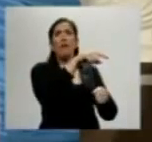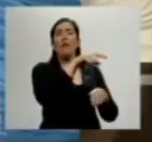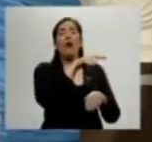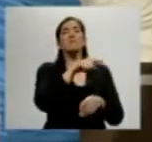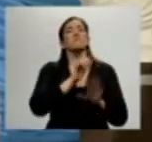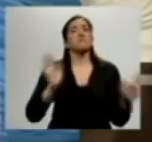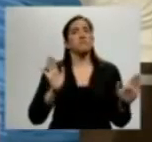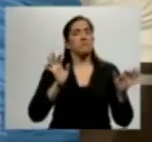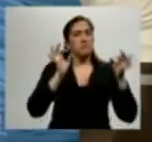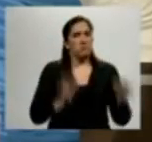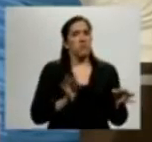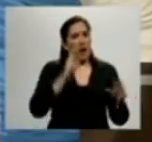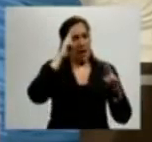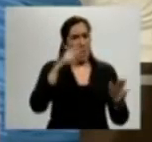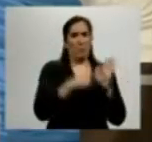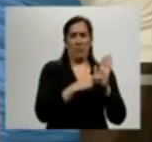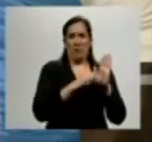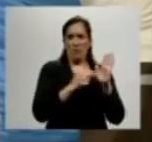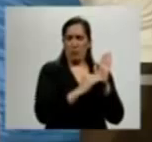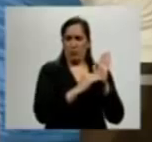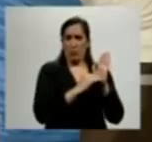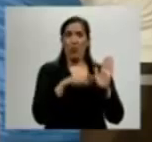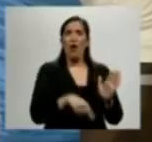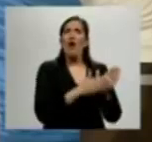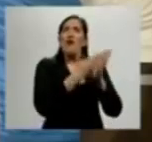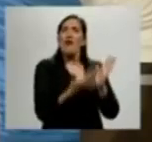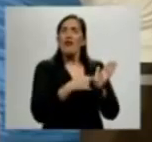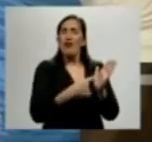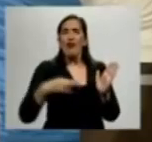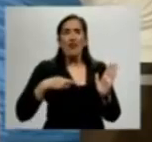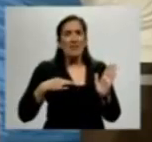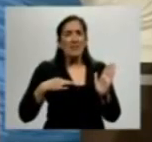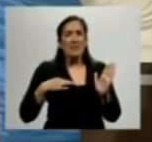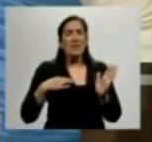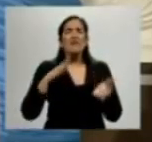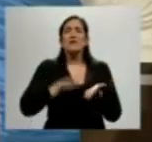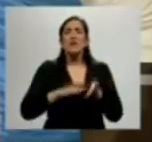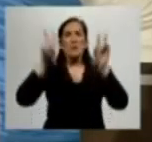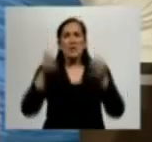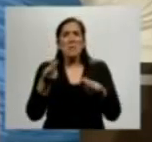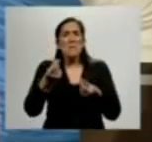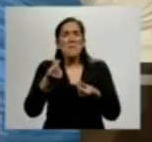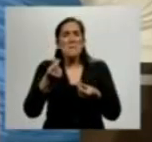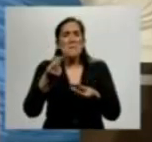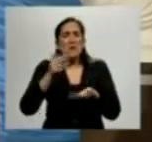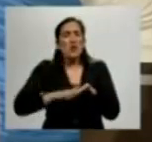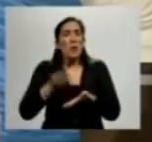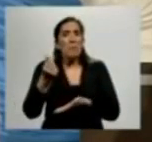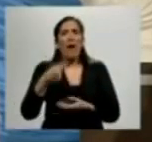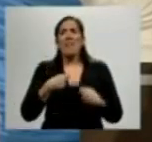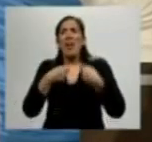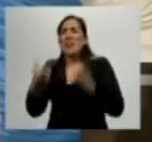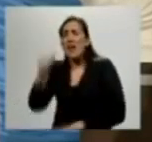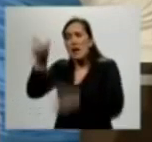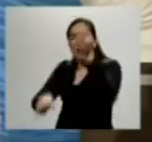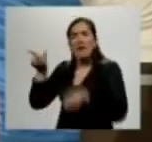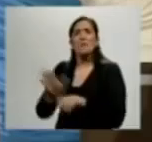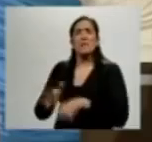usuario. Por lo tanto, lo que este código está dando en materia monetaria es certeza, seguridad